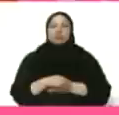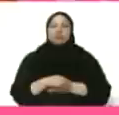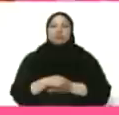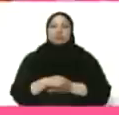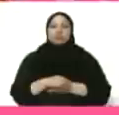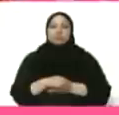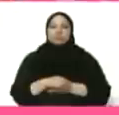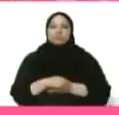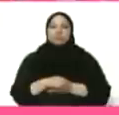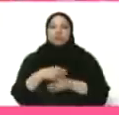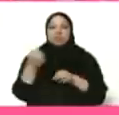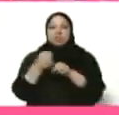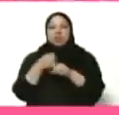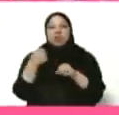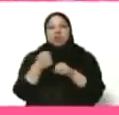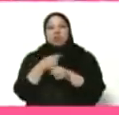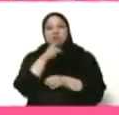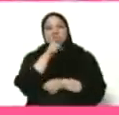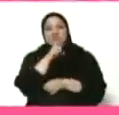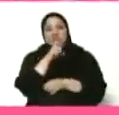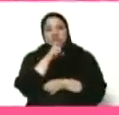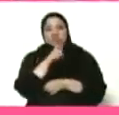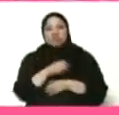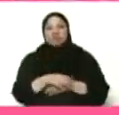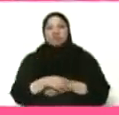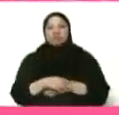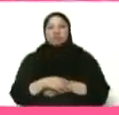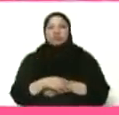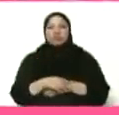Y pasamos ese trago amargo.